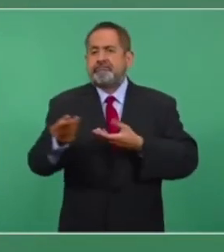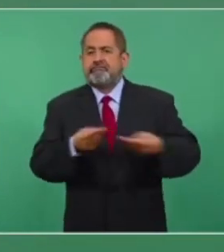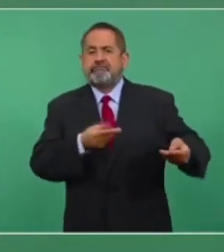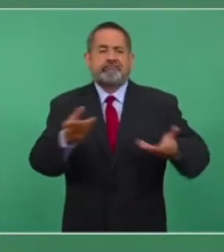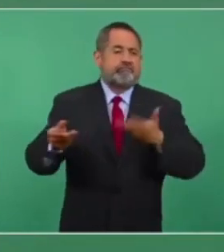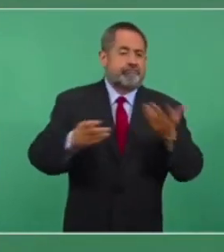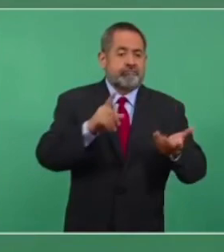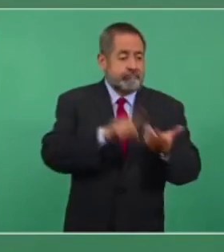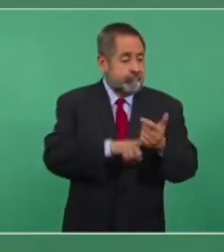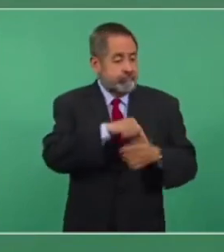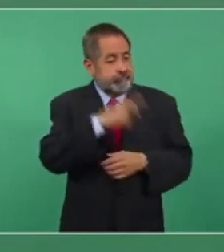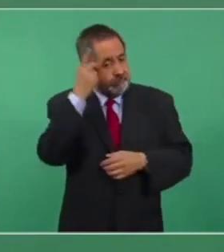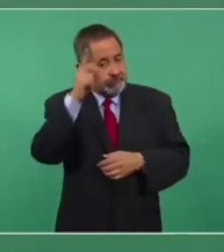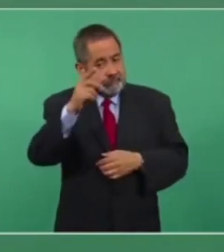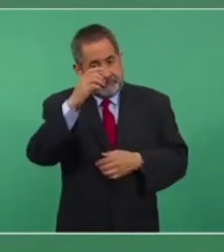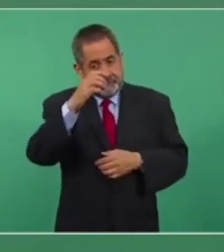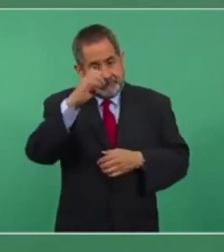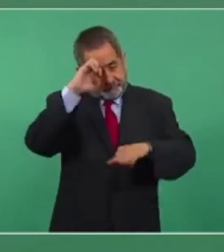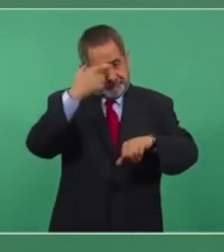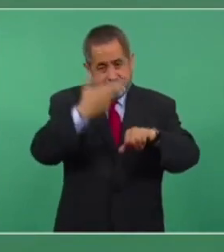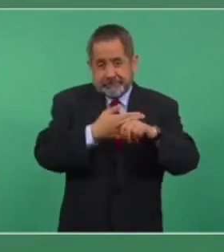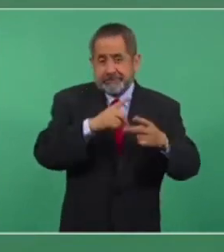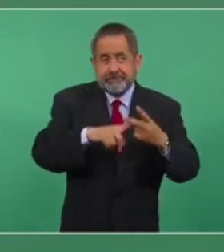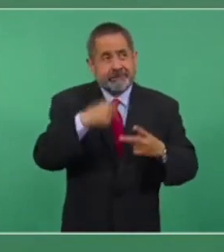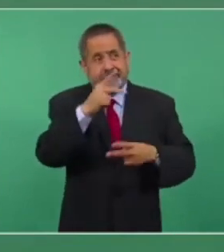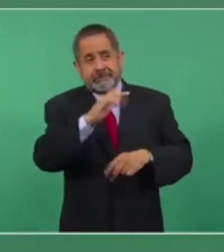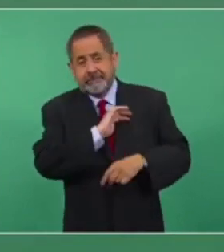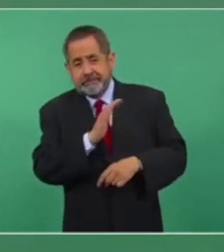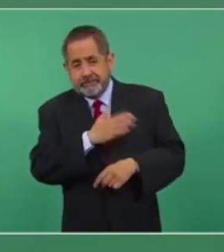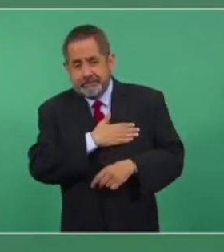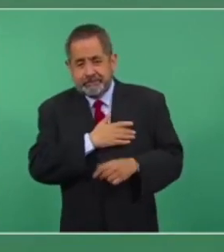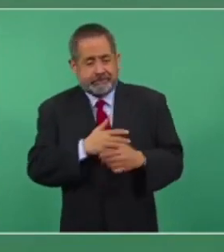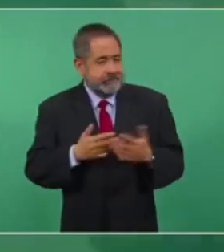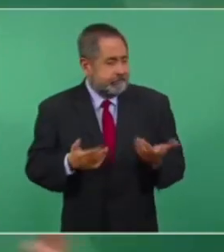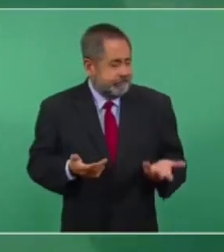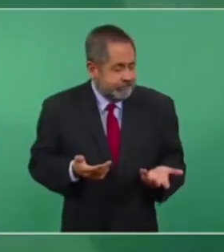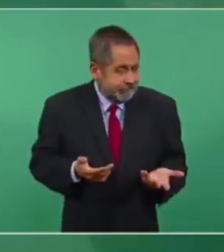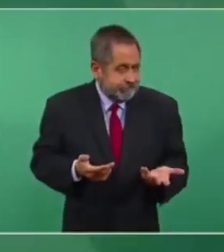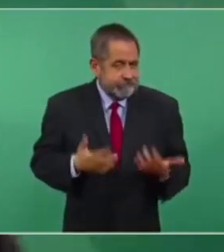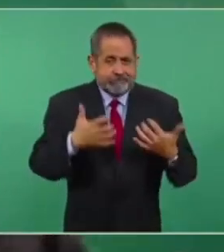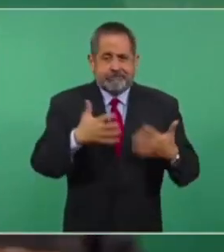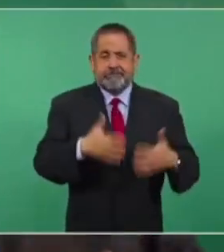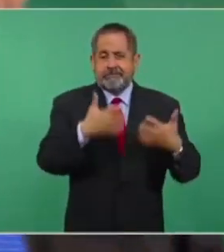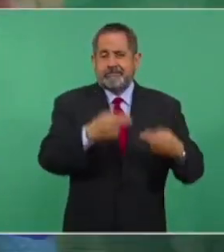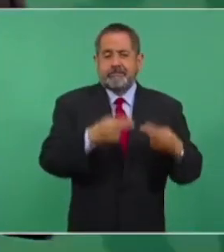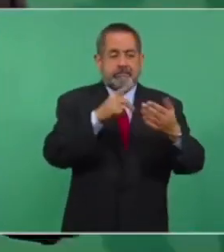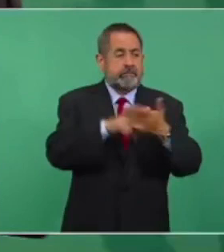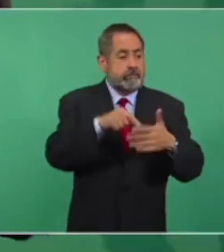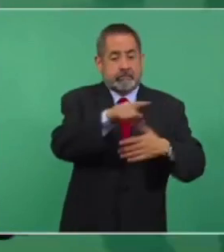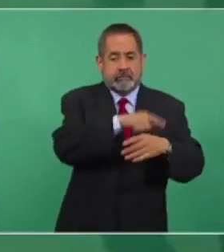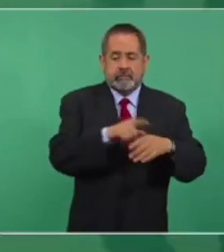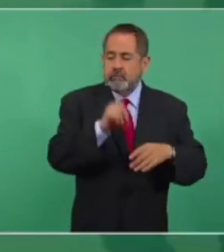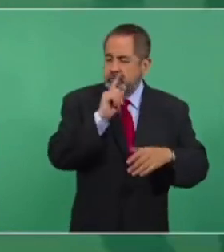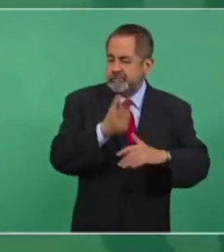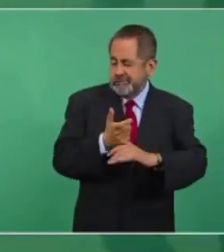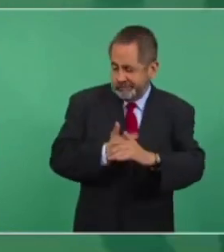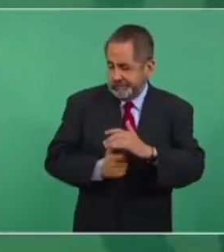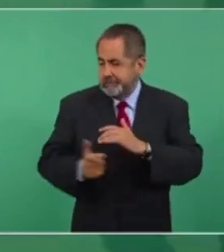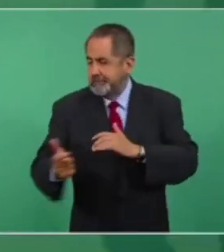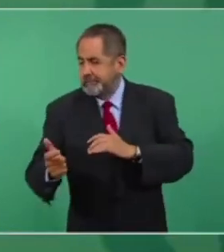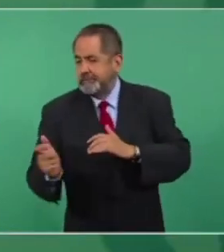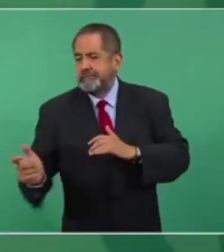todo extranjeras, españolas en particular, empresas que sobornaron